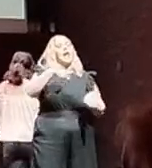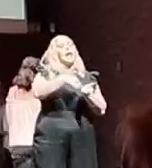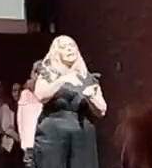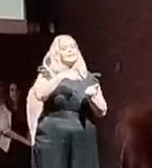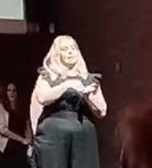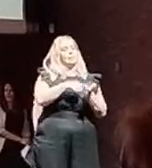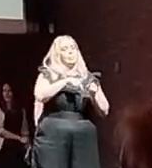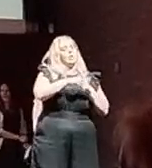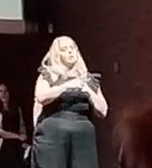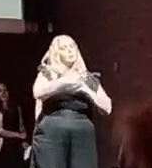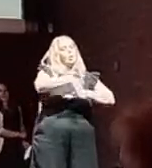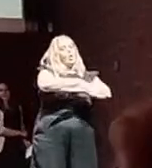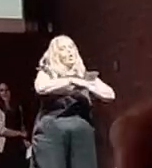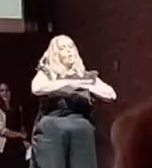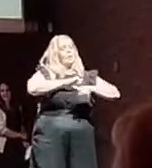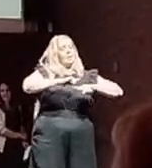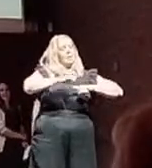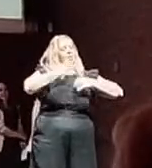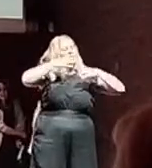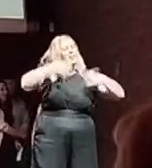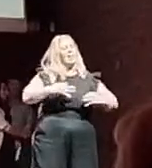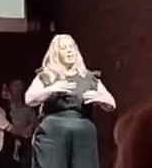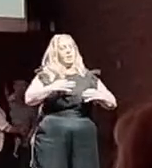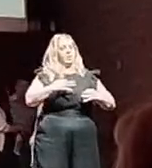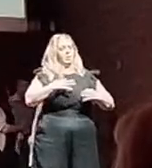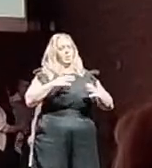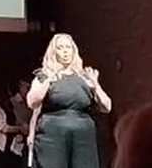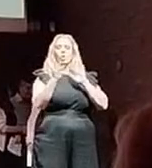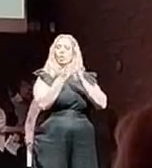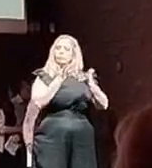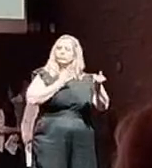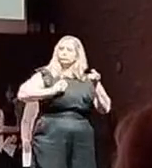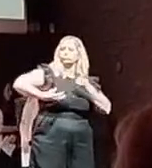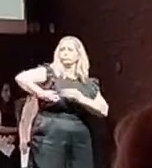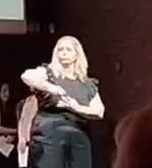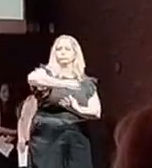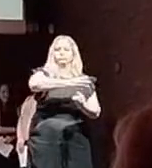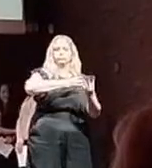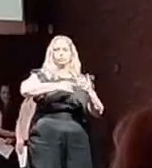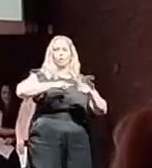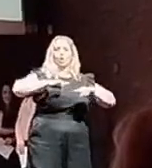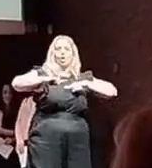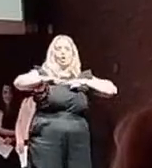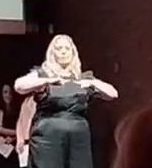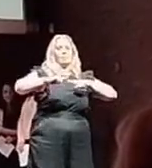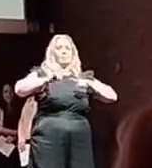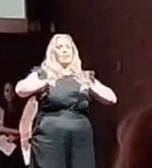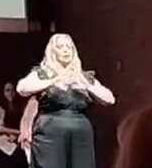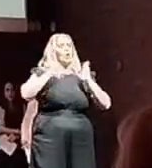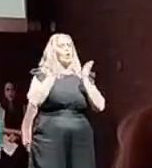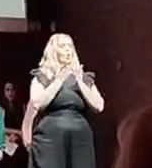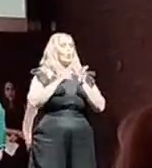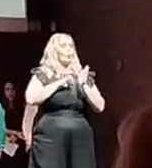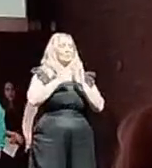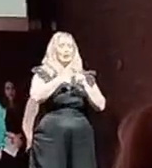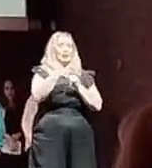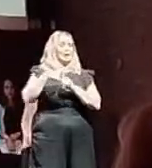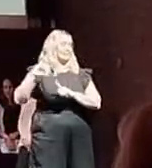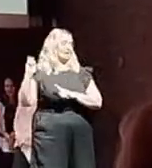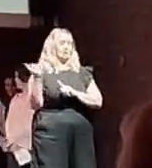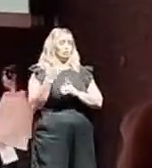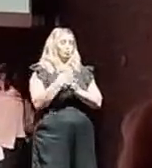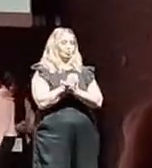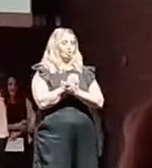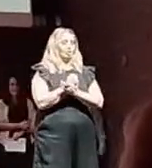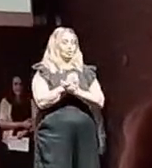Exigimos instrumentos de gobernanza reales, una relación fluida, coordinada y global a todos los niveles,